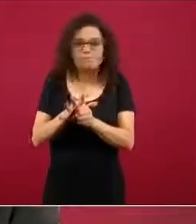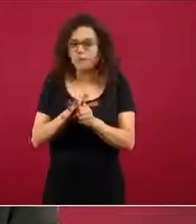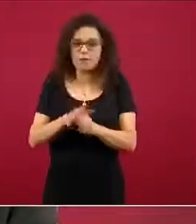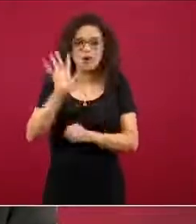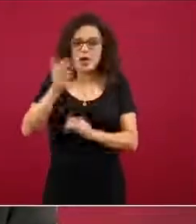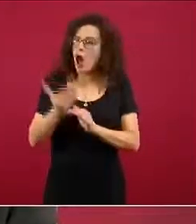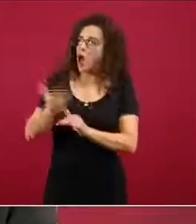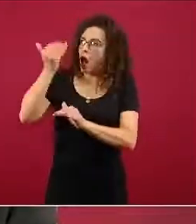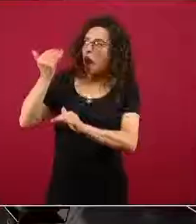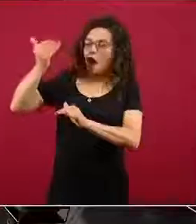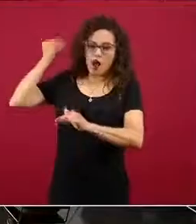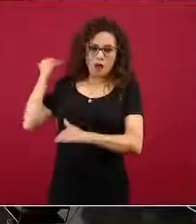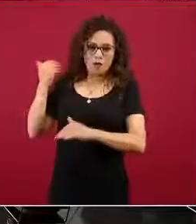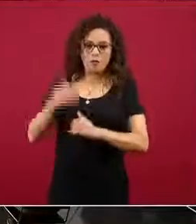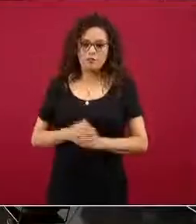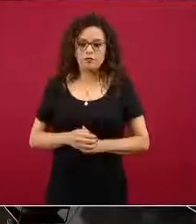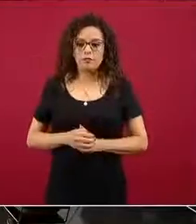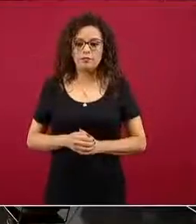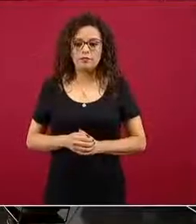atrás.